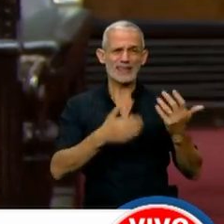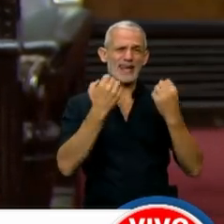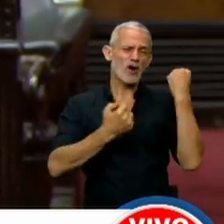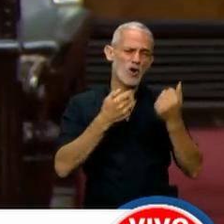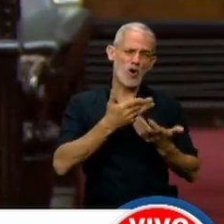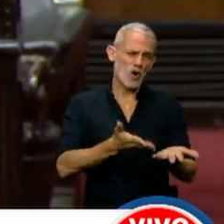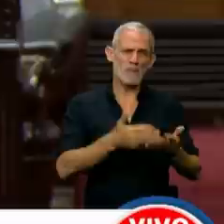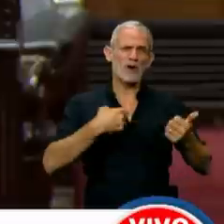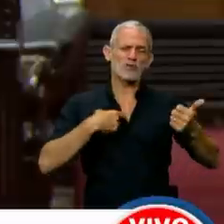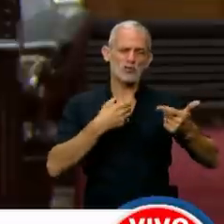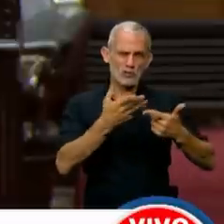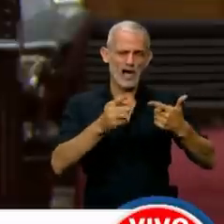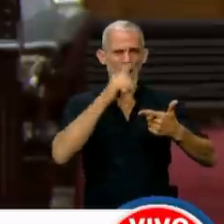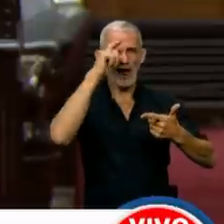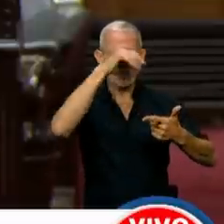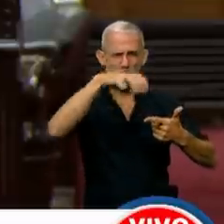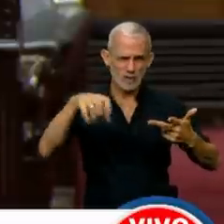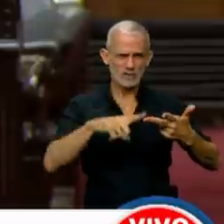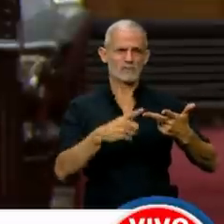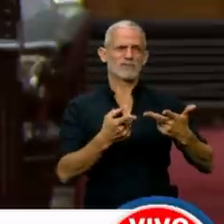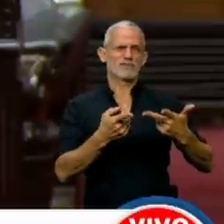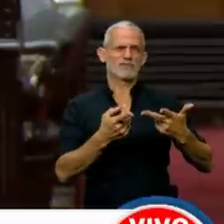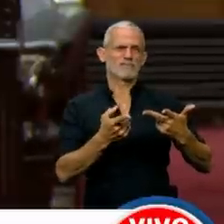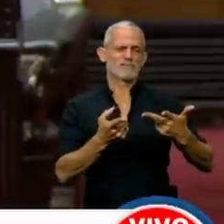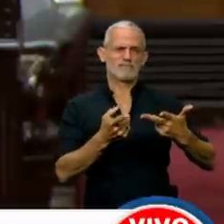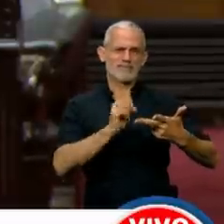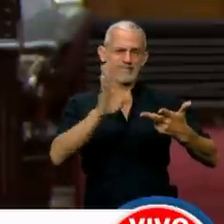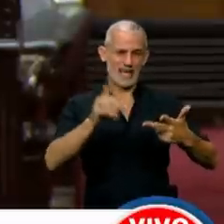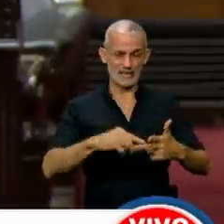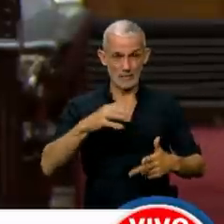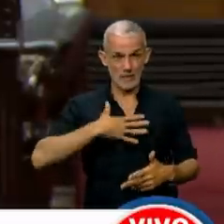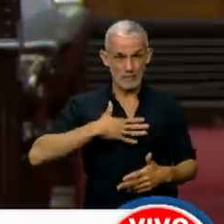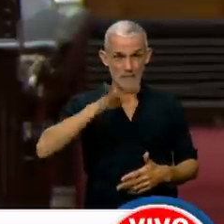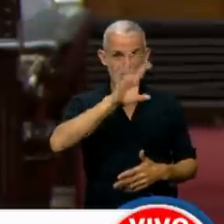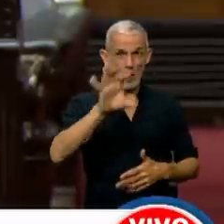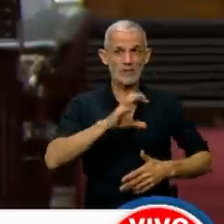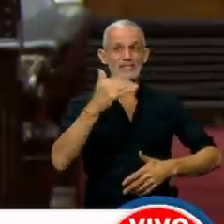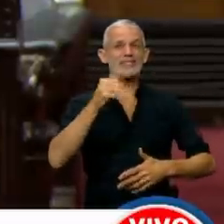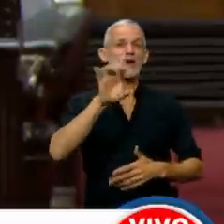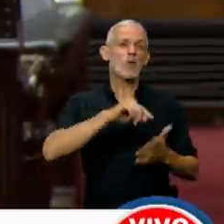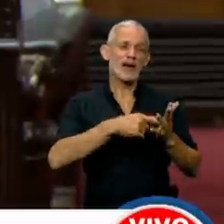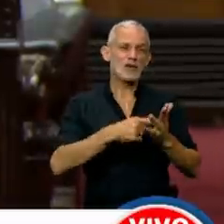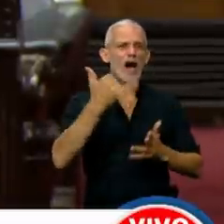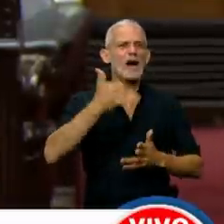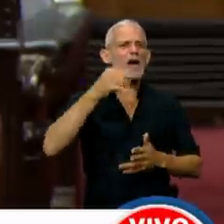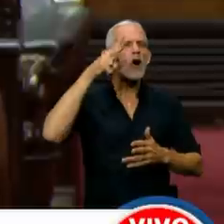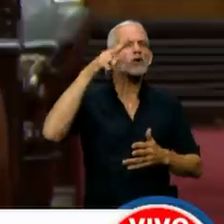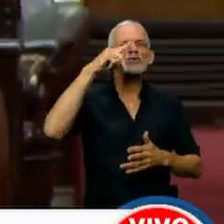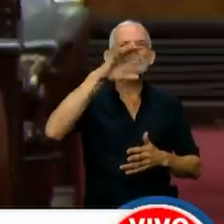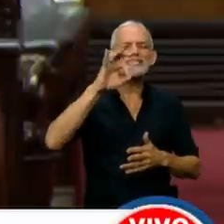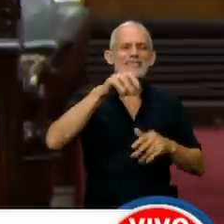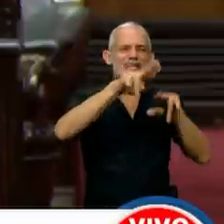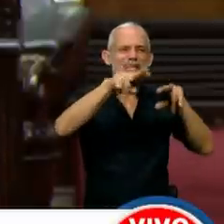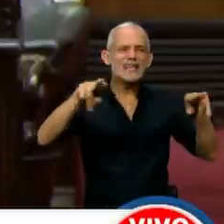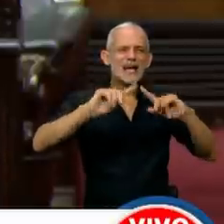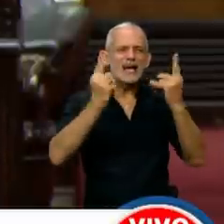social sanitario en mi provincia había 800 870 camas